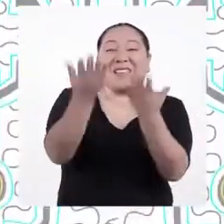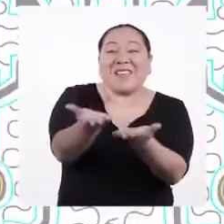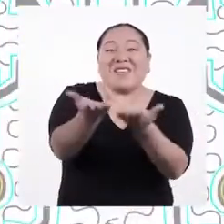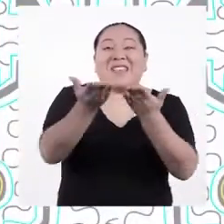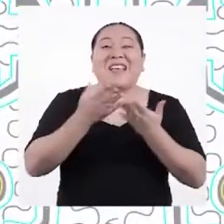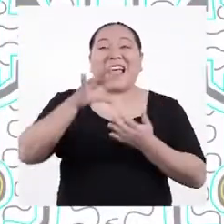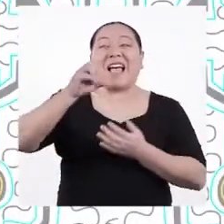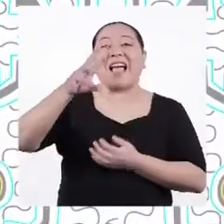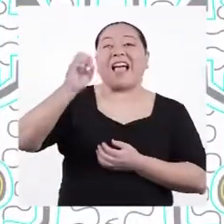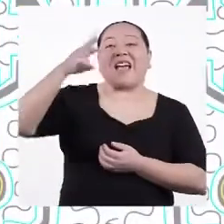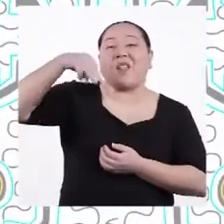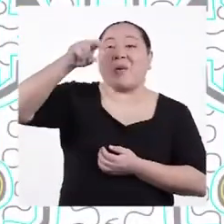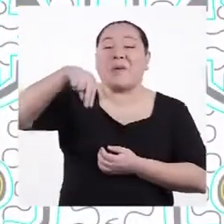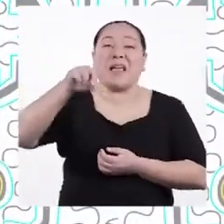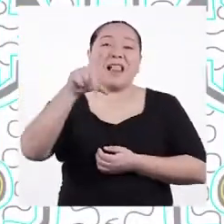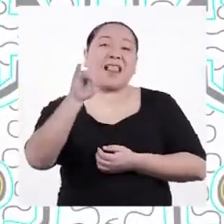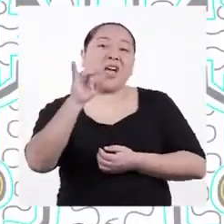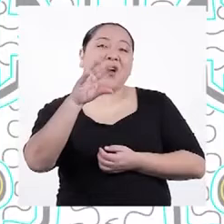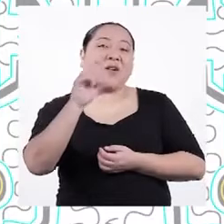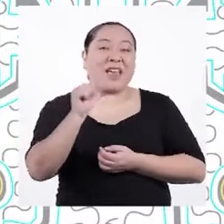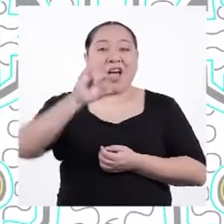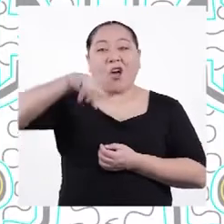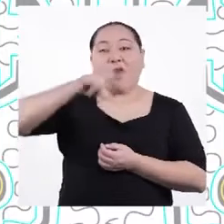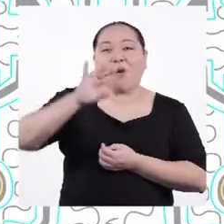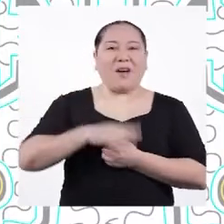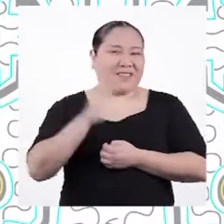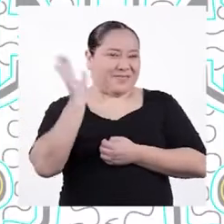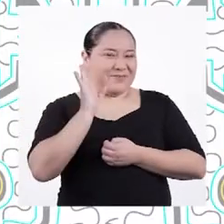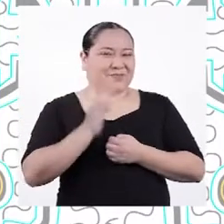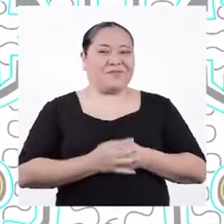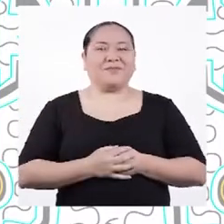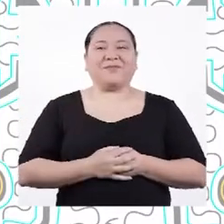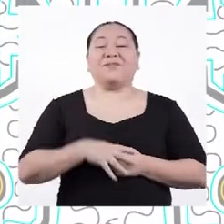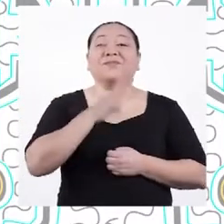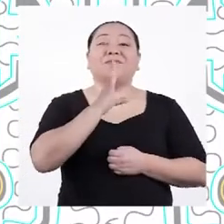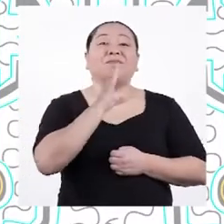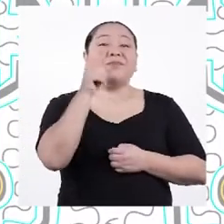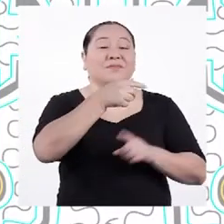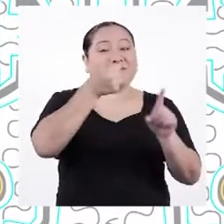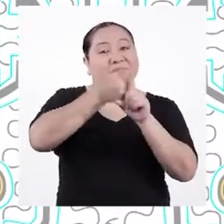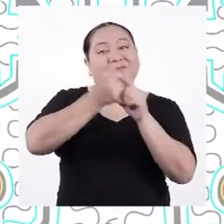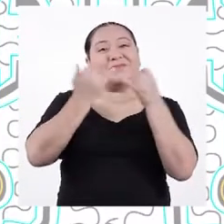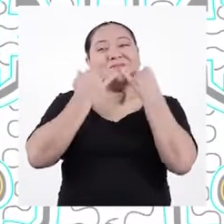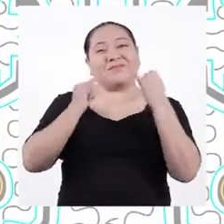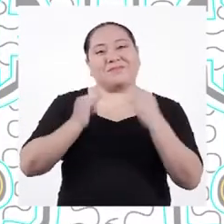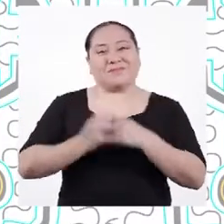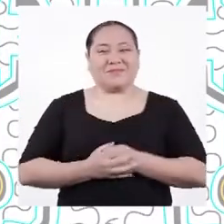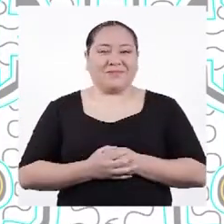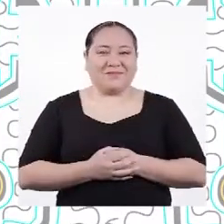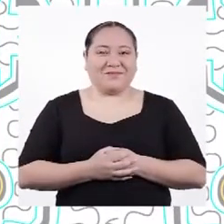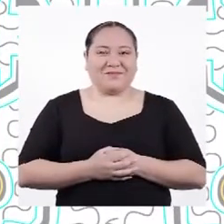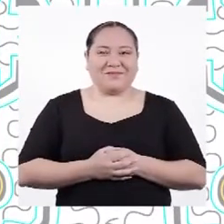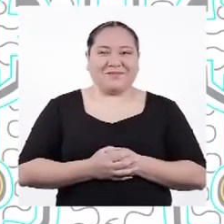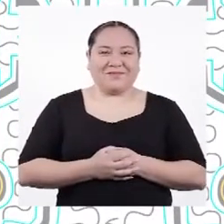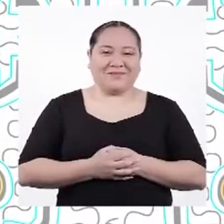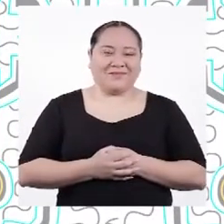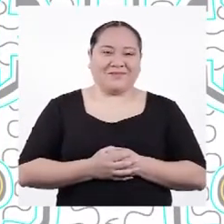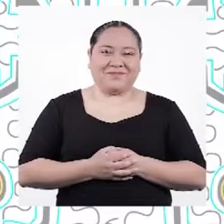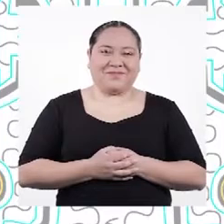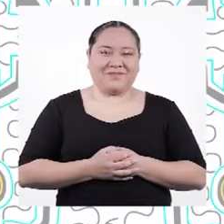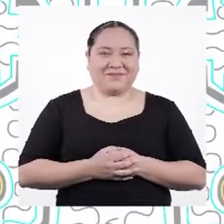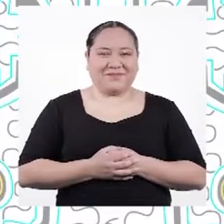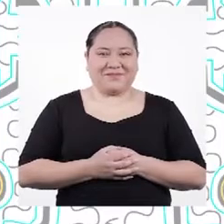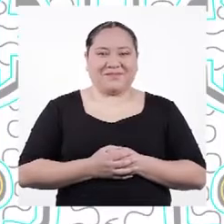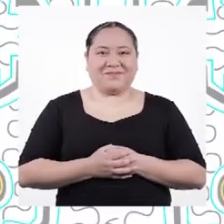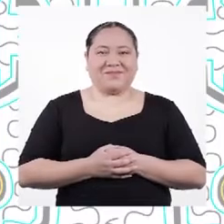Bienvenidos Carmen, Laura y Juan. Kami saraki, kun hamasiptasa. Abiroe bancaripe,